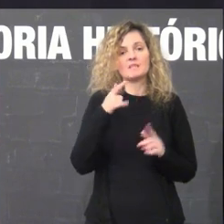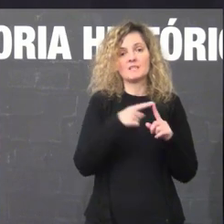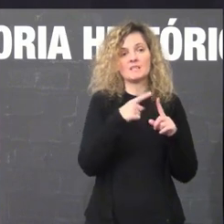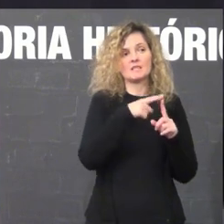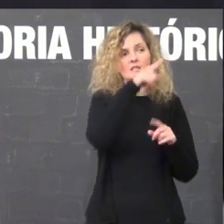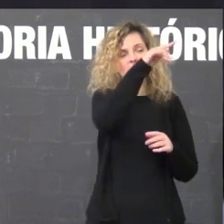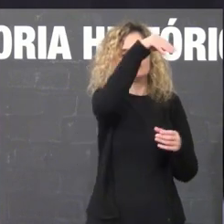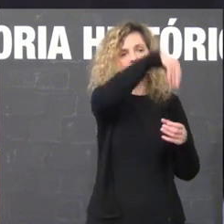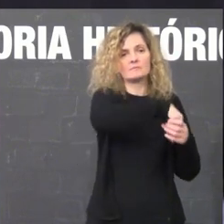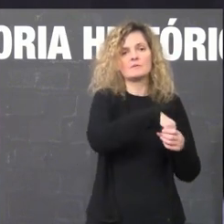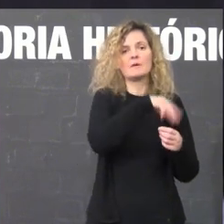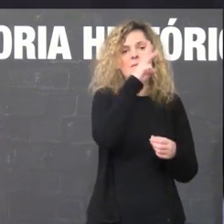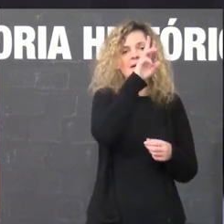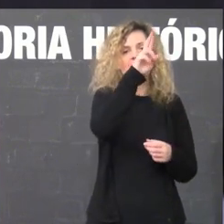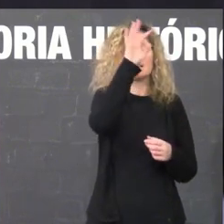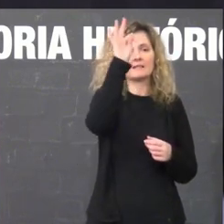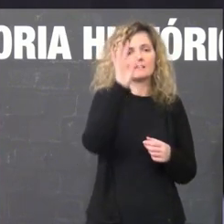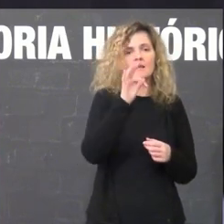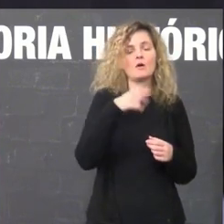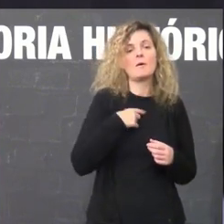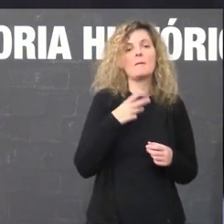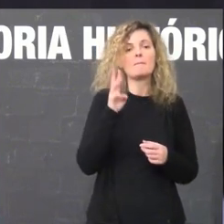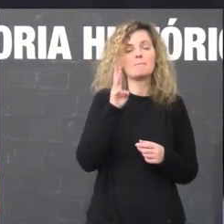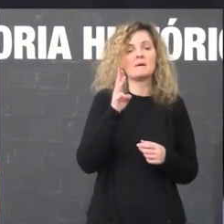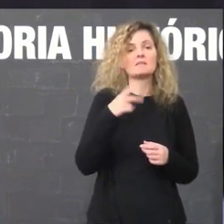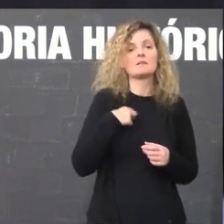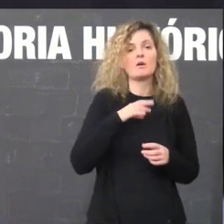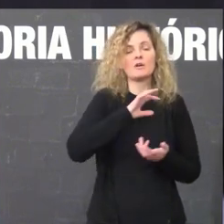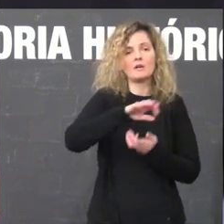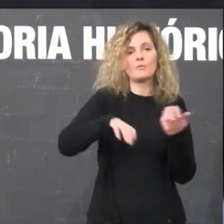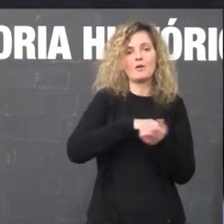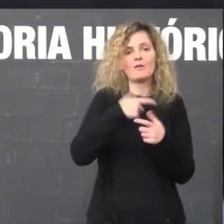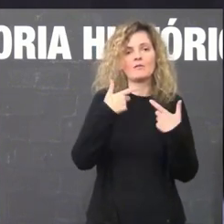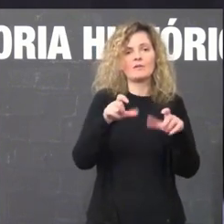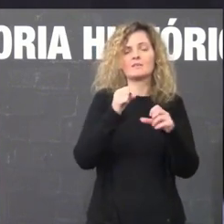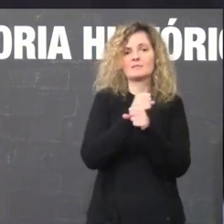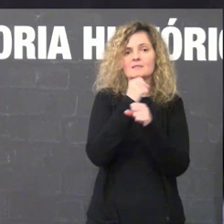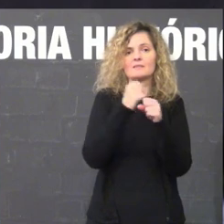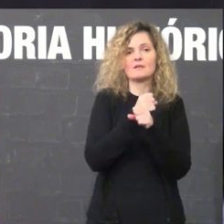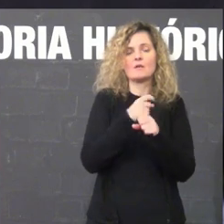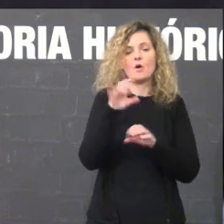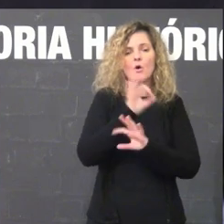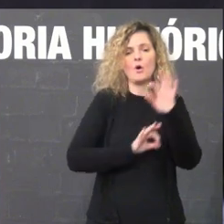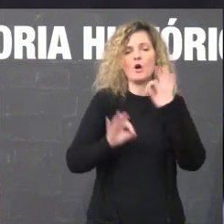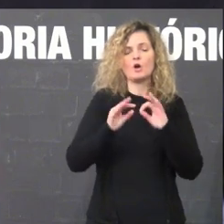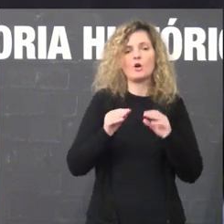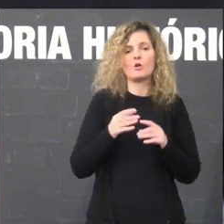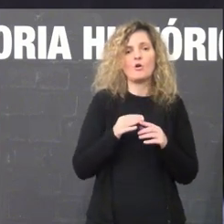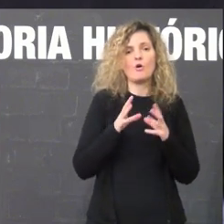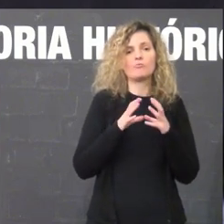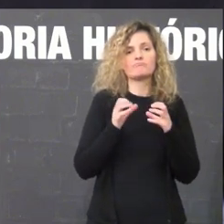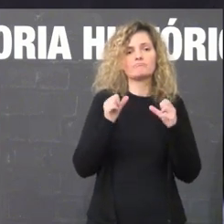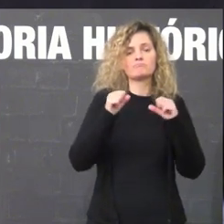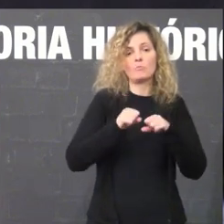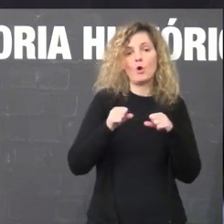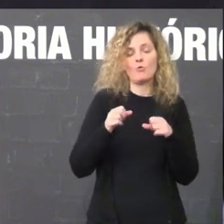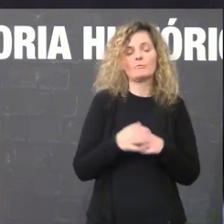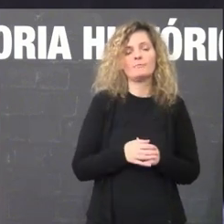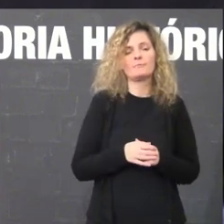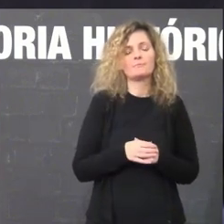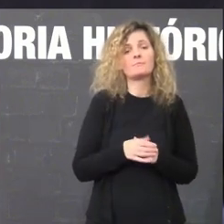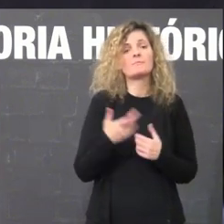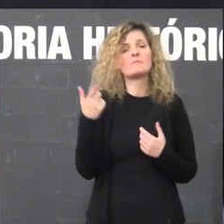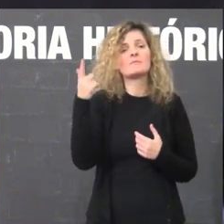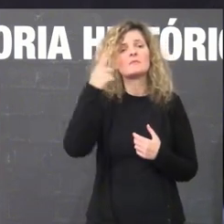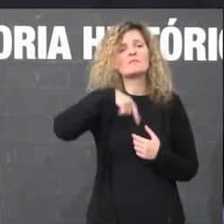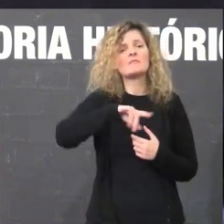mi tío militaba en el en el prt en el partido revolucionario de los trabajadores que era un partido una organización comunista y bueno